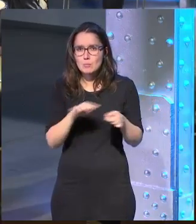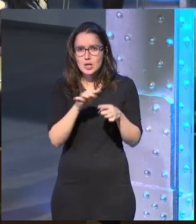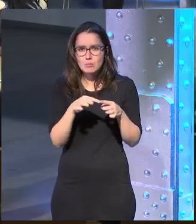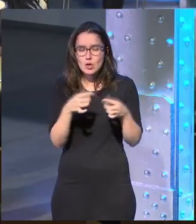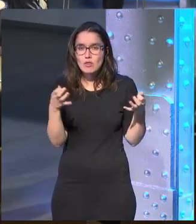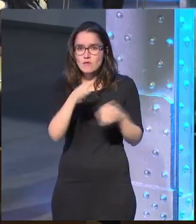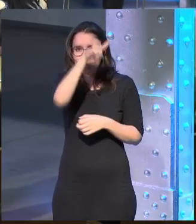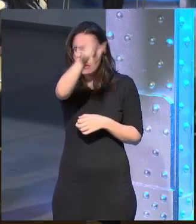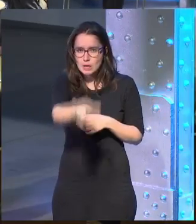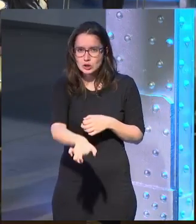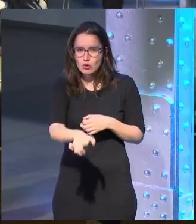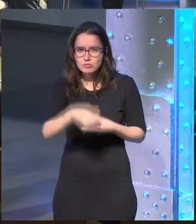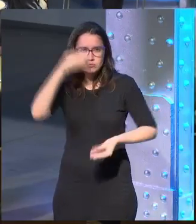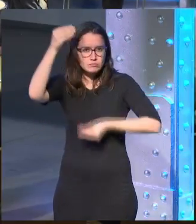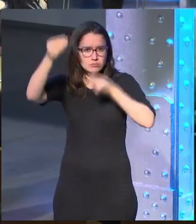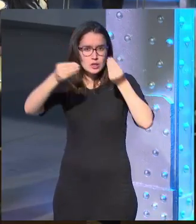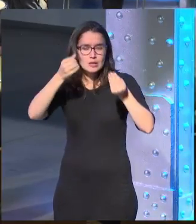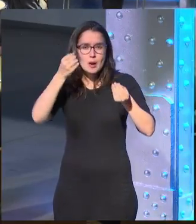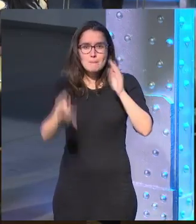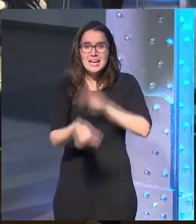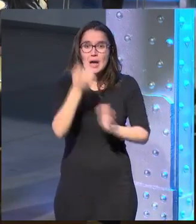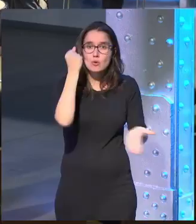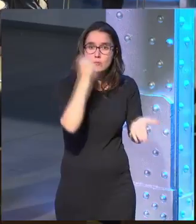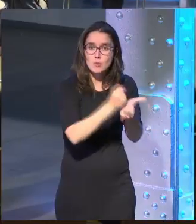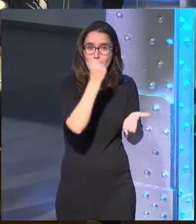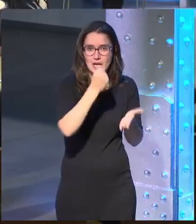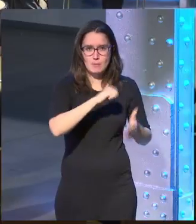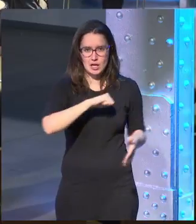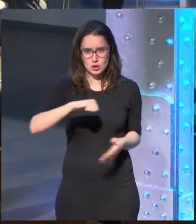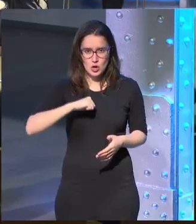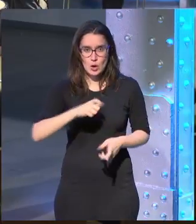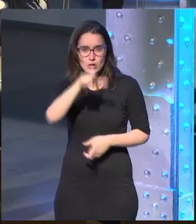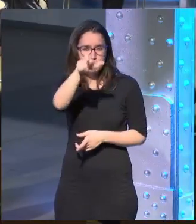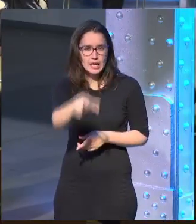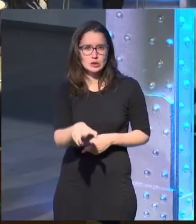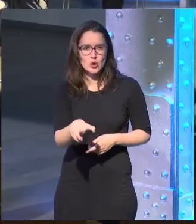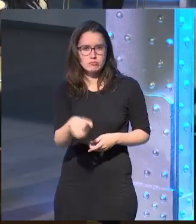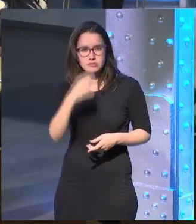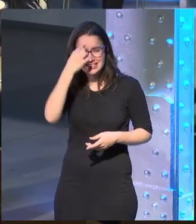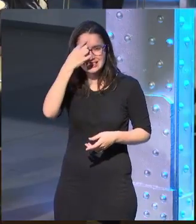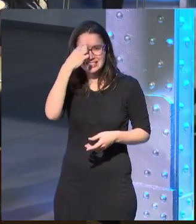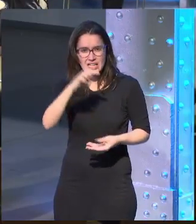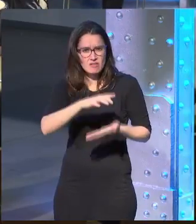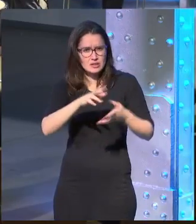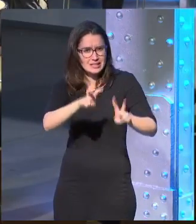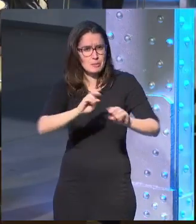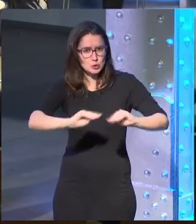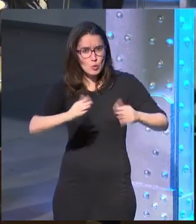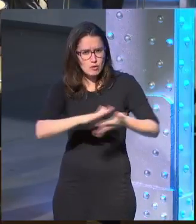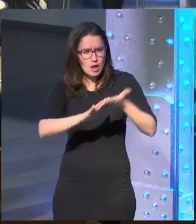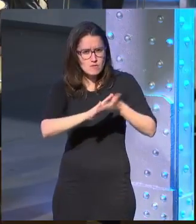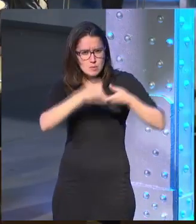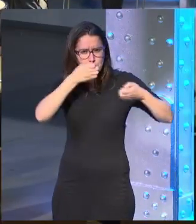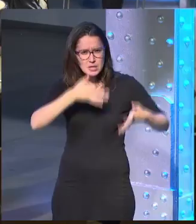Primero tiene que ser alguien que cree una marca personal, alguien que sepa de lo que habla,